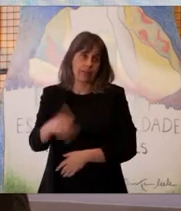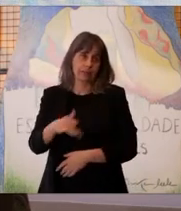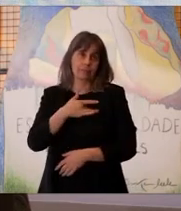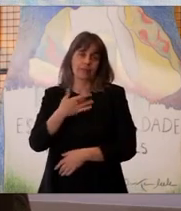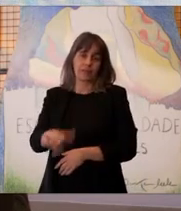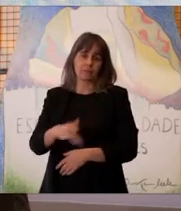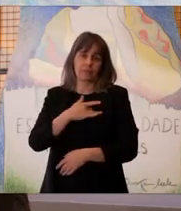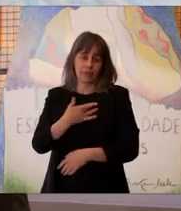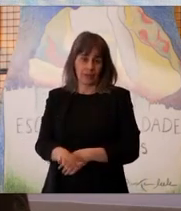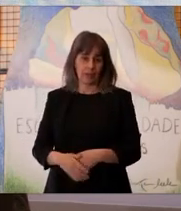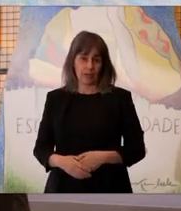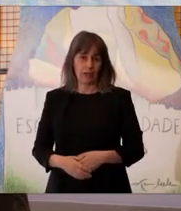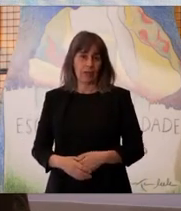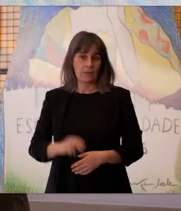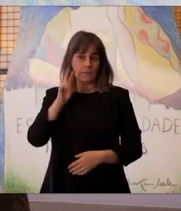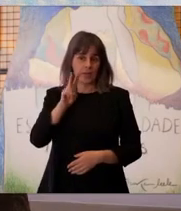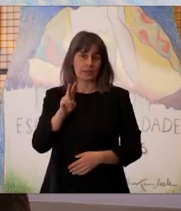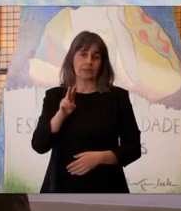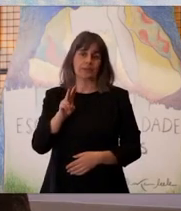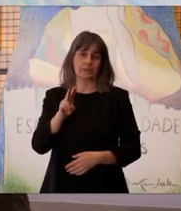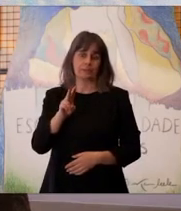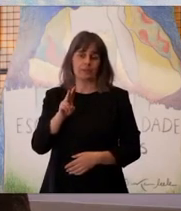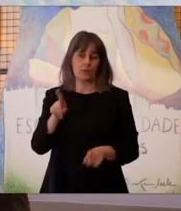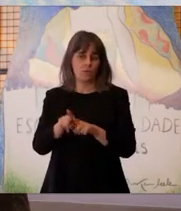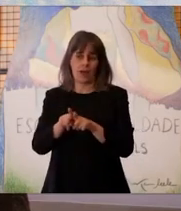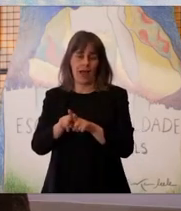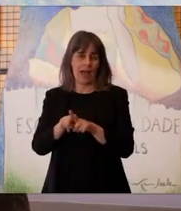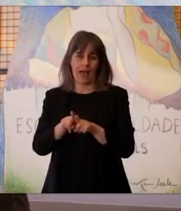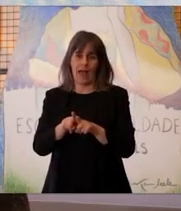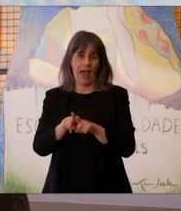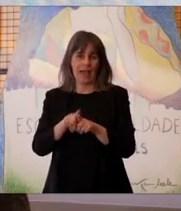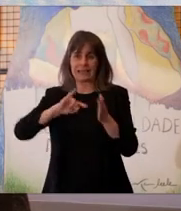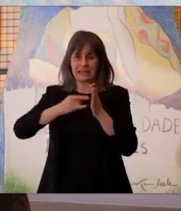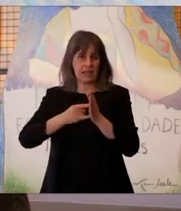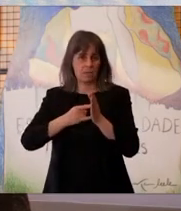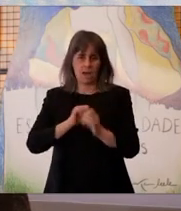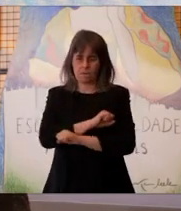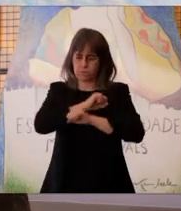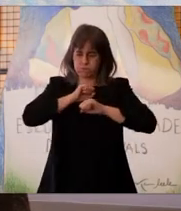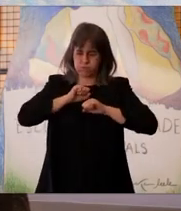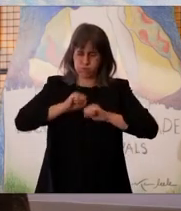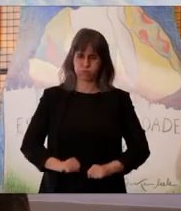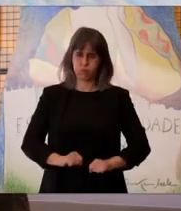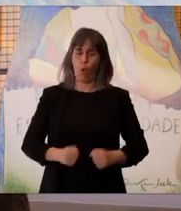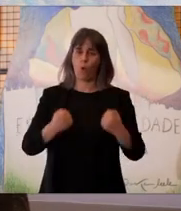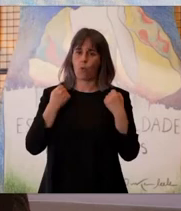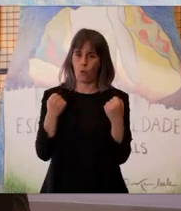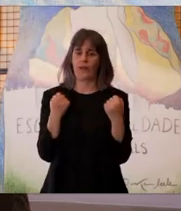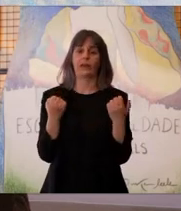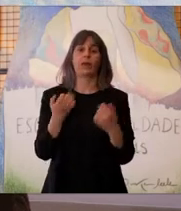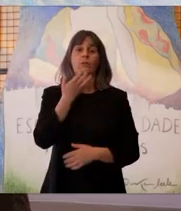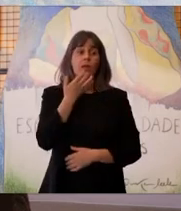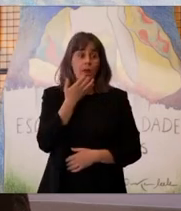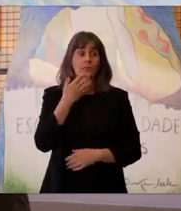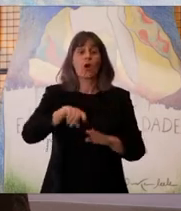la lo pétreo que se separadigma androcéntrico no lo pétreo que es lo difícil que es porque ya sé que la ley de igualdad por ejemplo